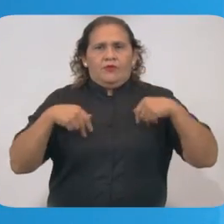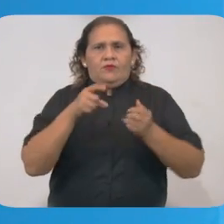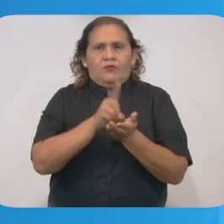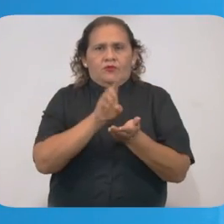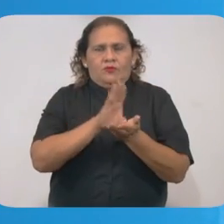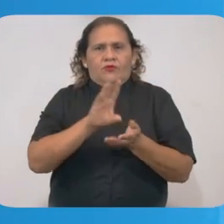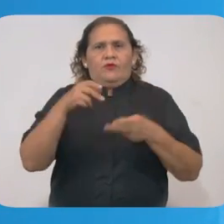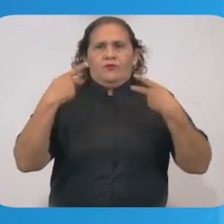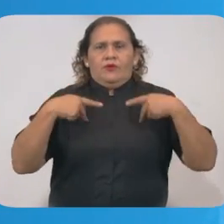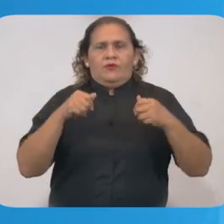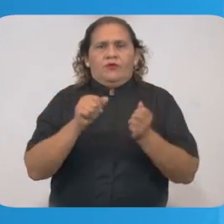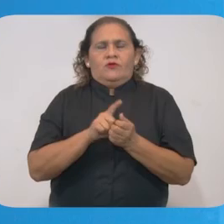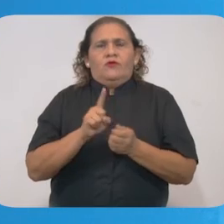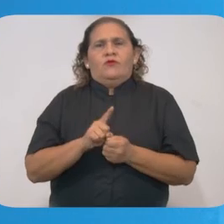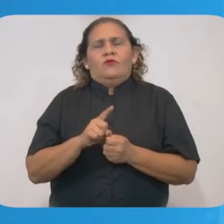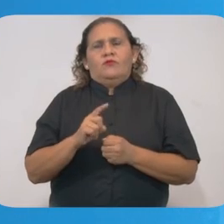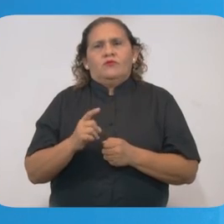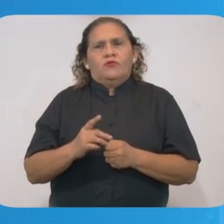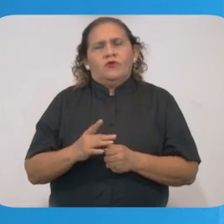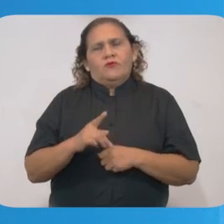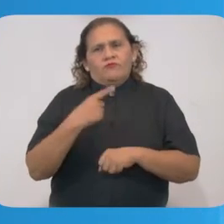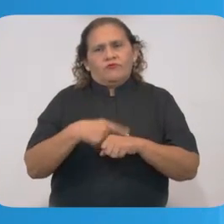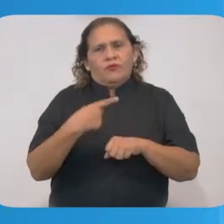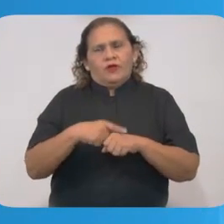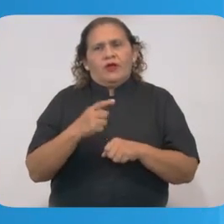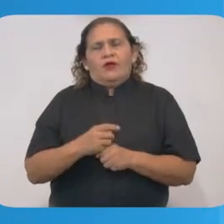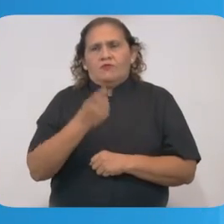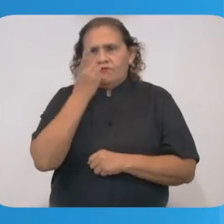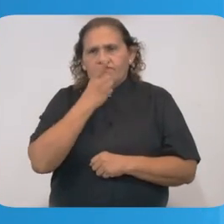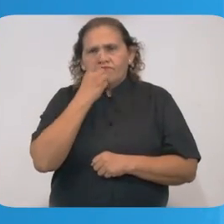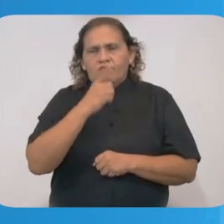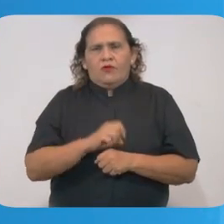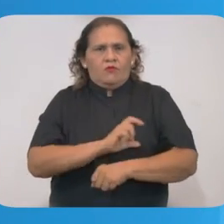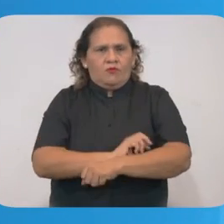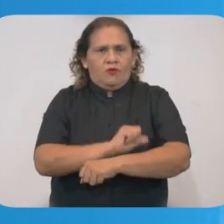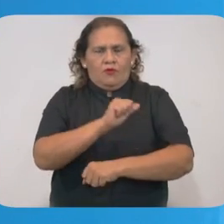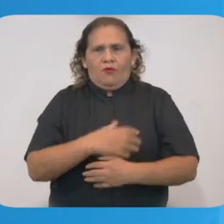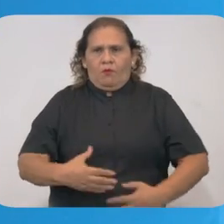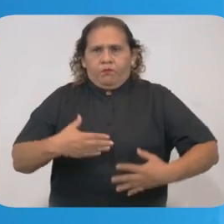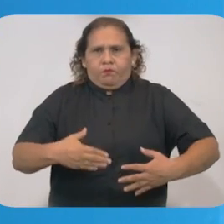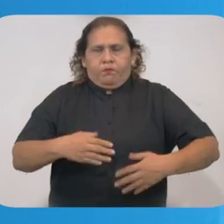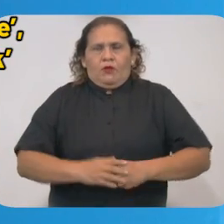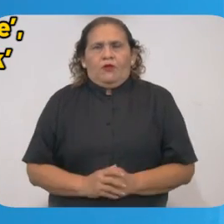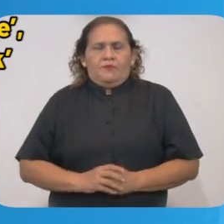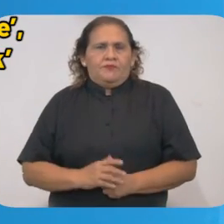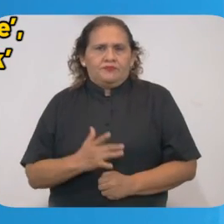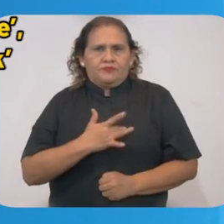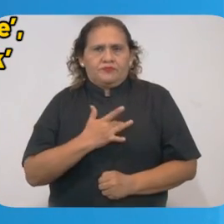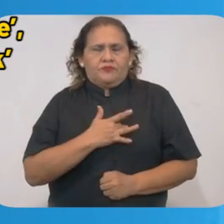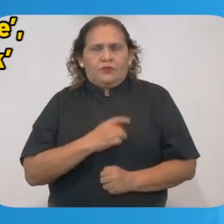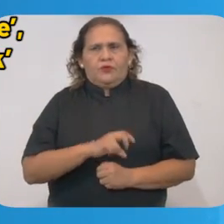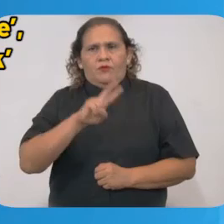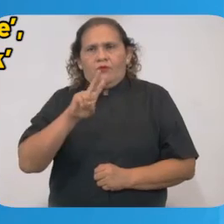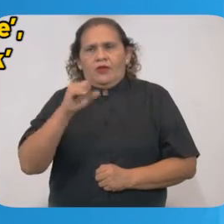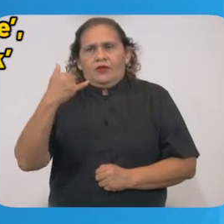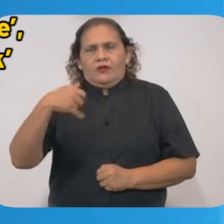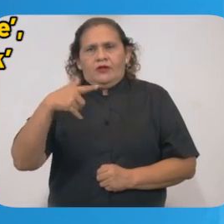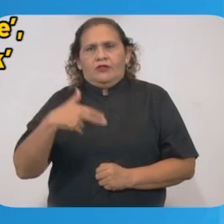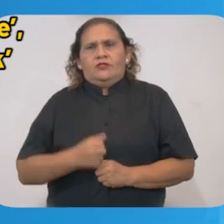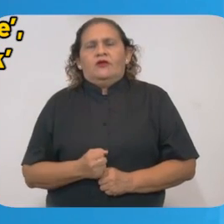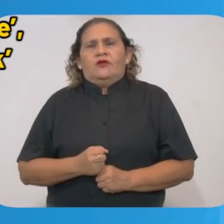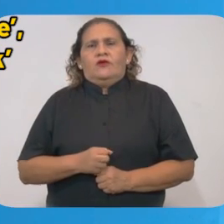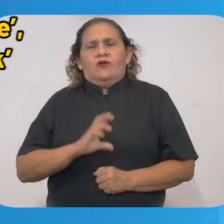discapacidad, personas con padecimientos como diabetes, hipertensión, sobrepeso, problemas cardíacos, VIH, cáncer o